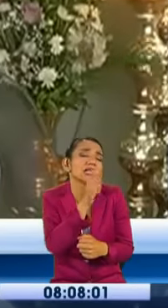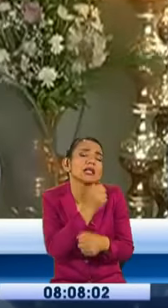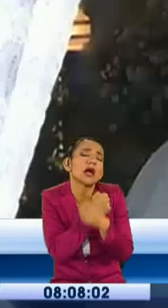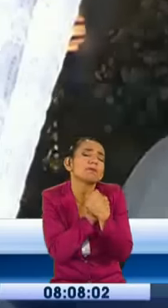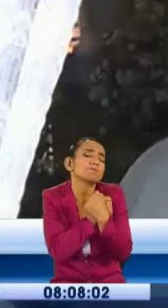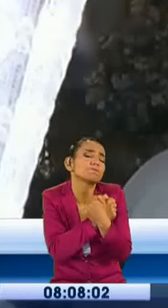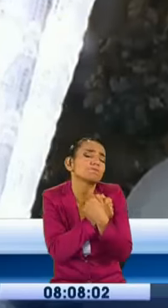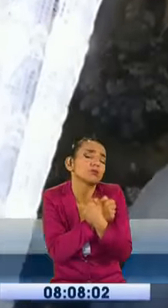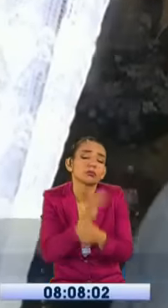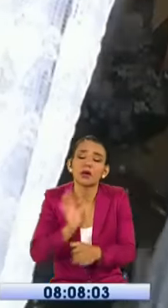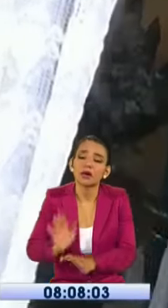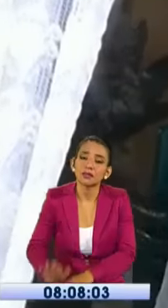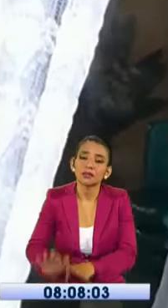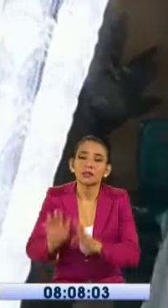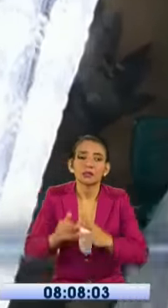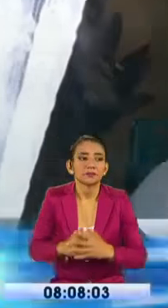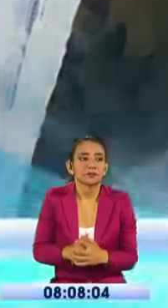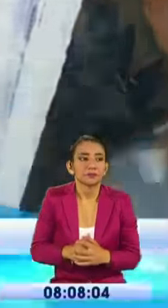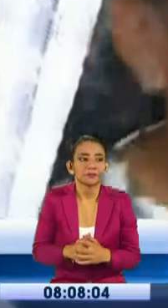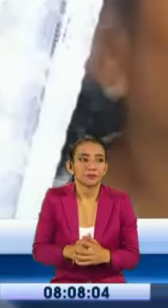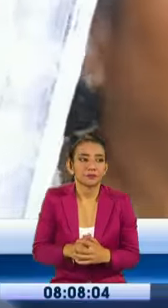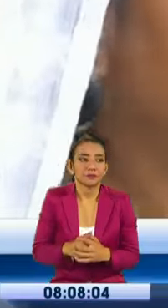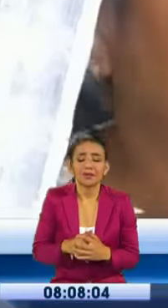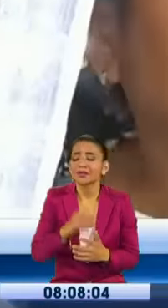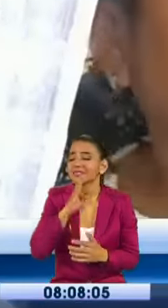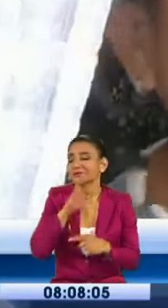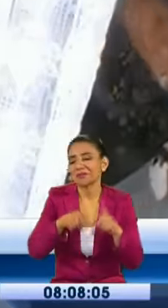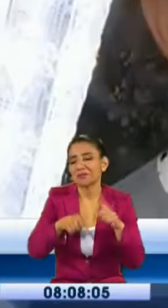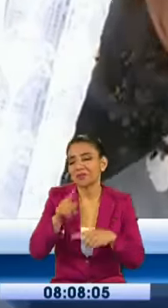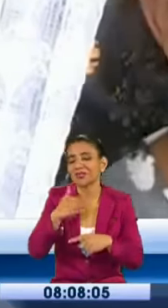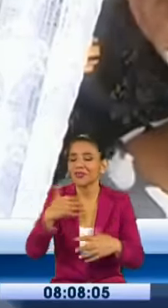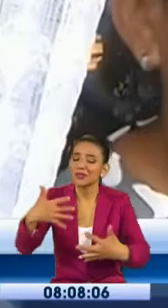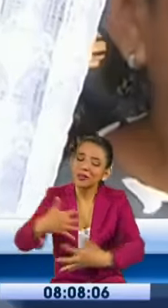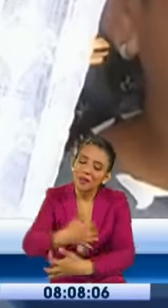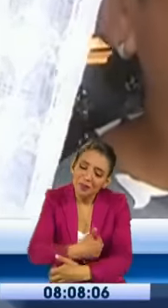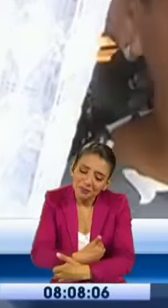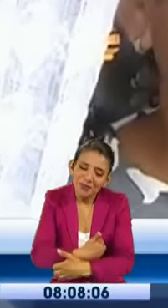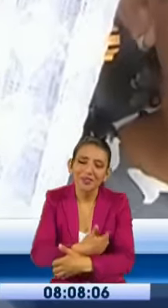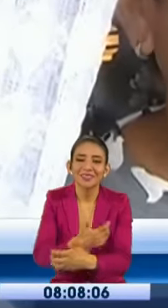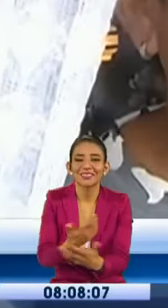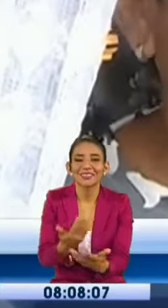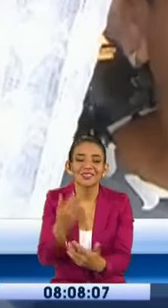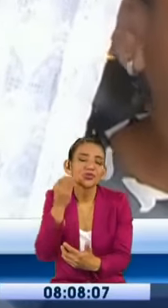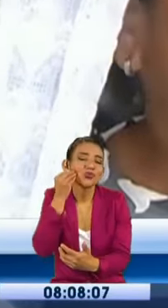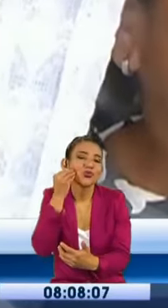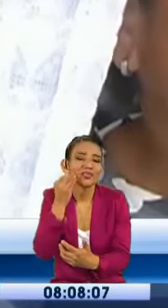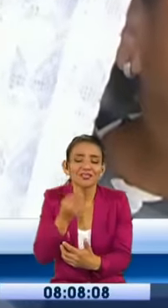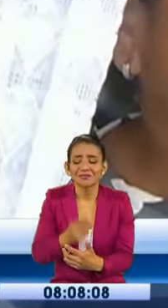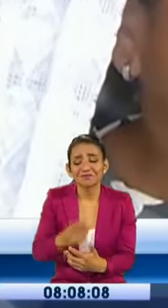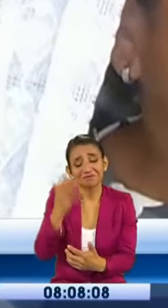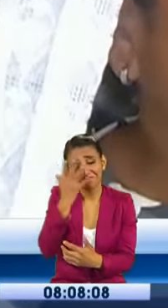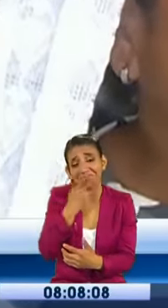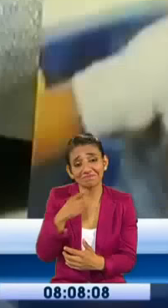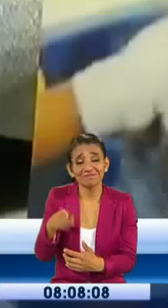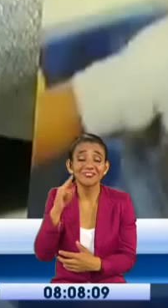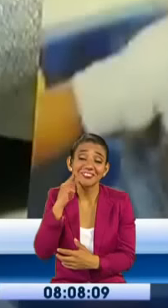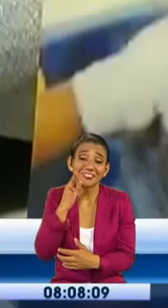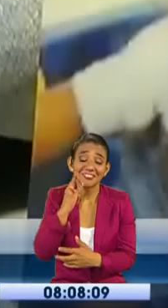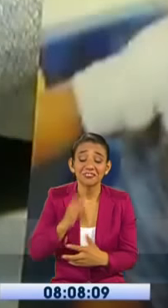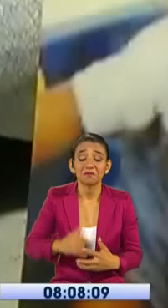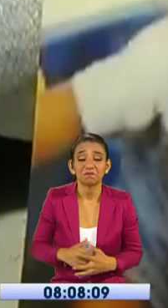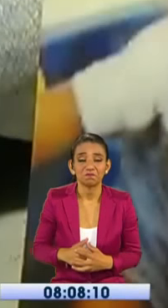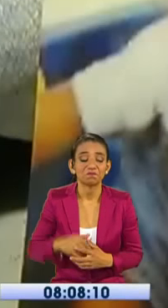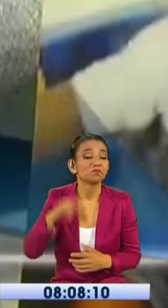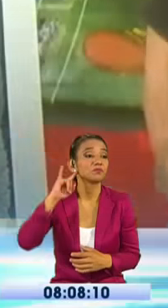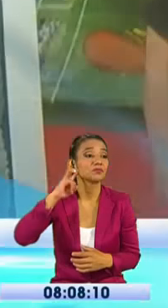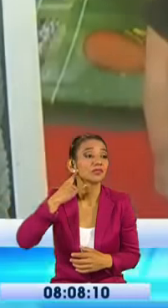te quiero papi Dami. Ella venía, se hacía amigo suyo, yo lo abrazaba, ya no te le daba chance, ella tal, lo besaba de todo, ella era bien cariñosa la bebé. La pequeña